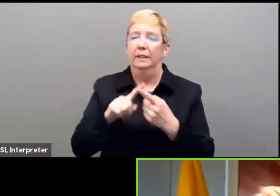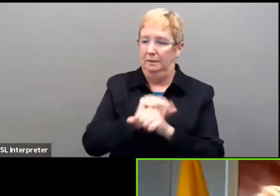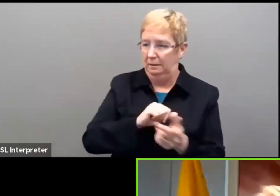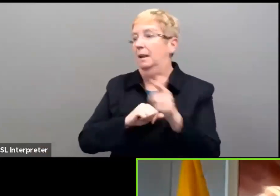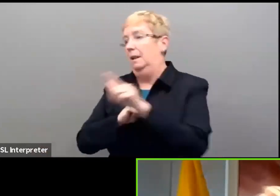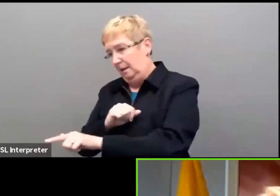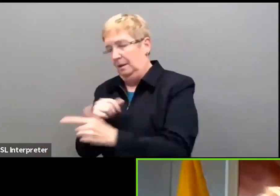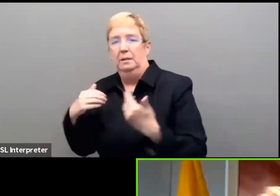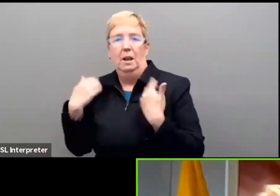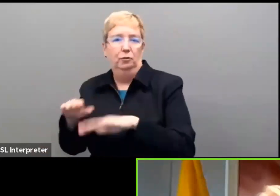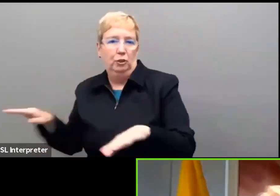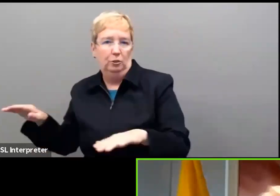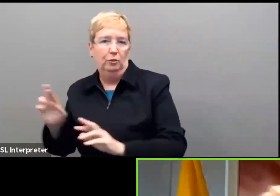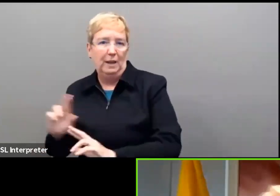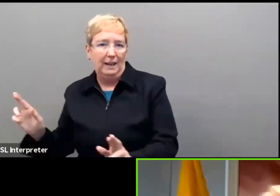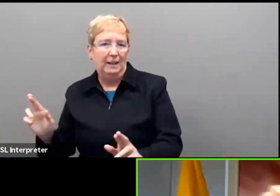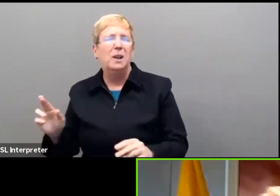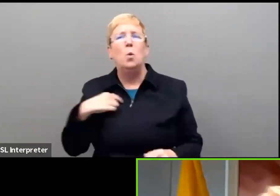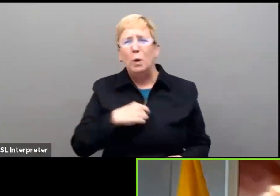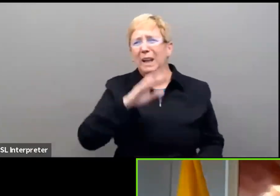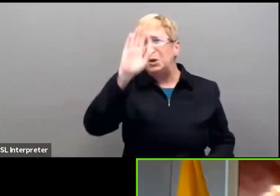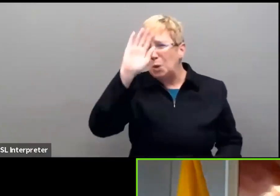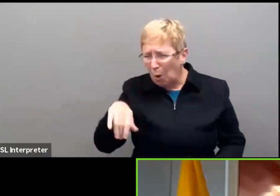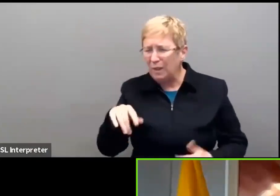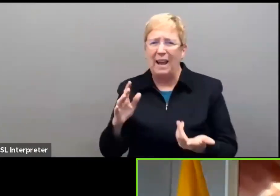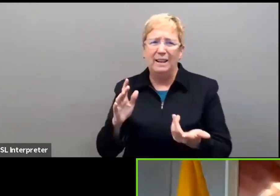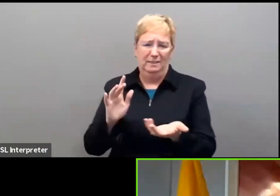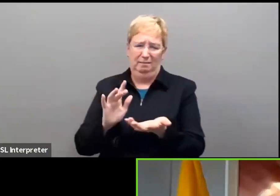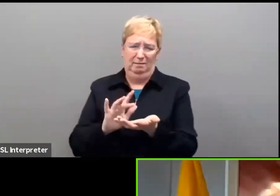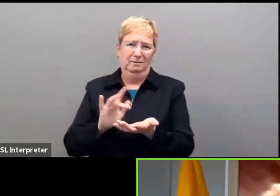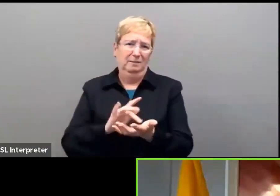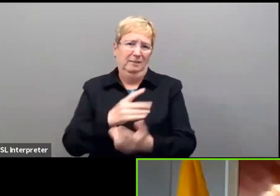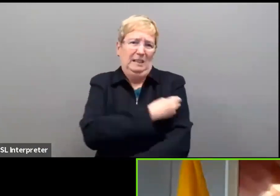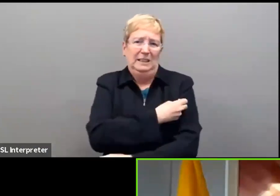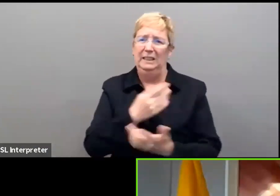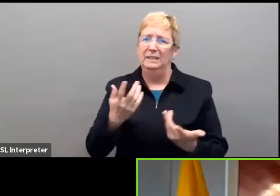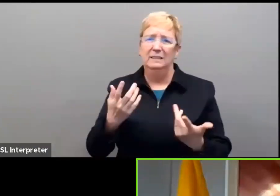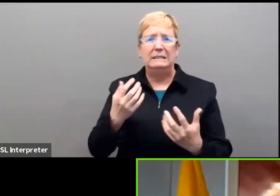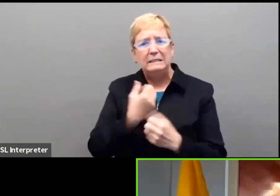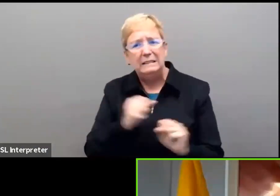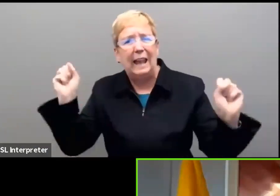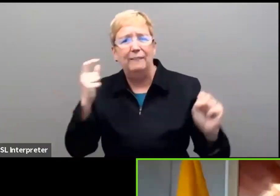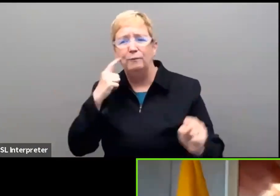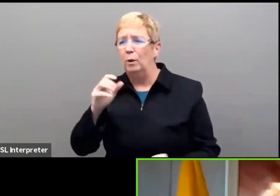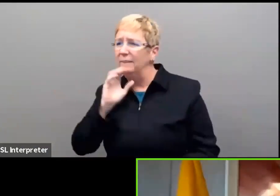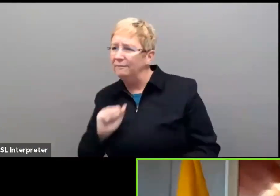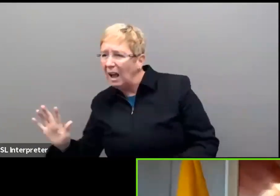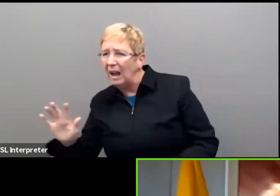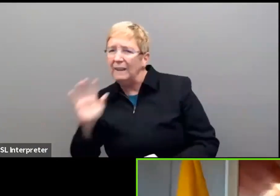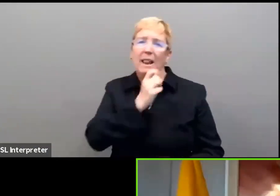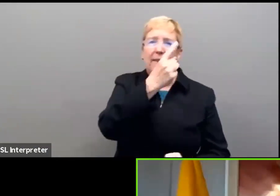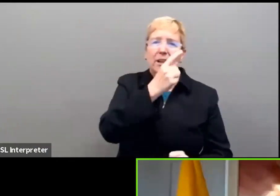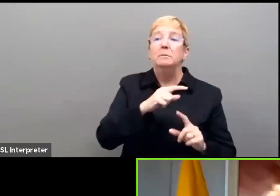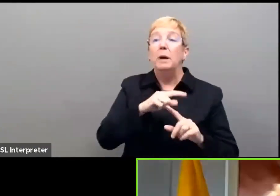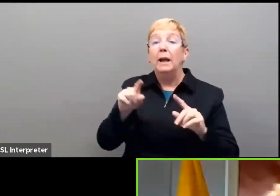desesperados para vacunarse, porque los datos indican que ya está seguro, ya está listo para los niños